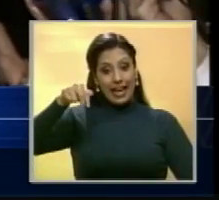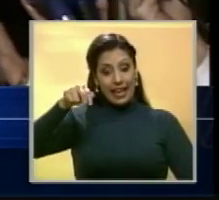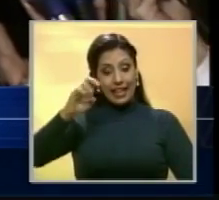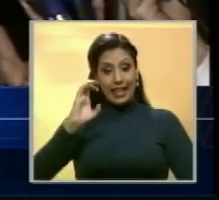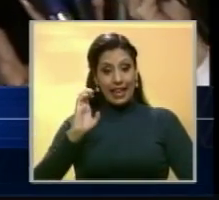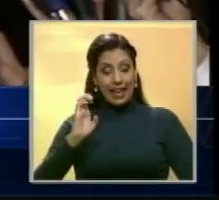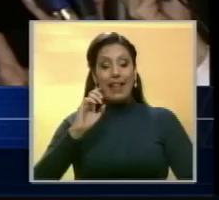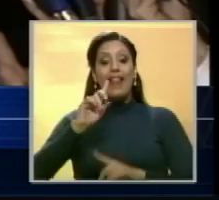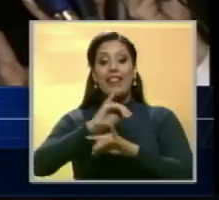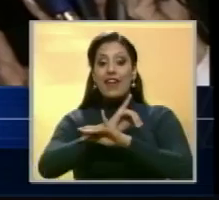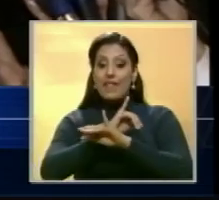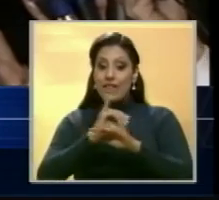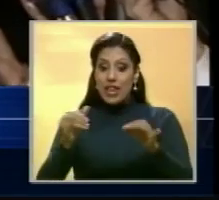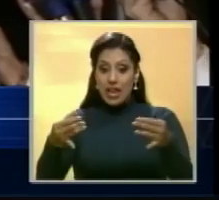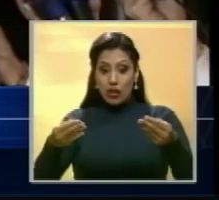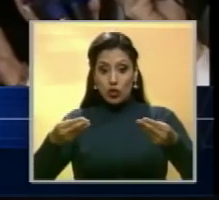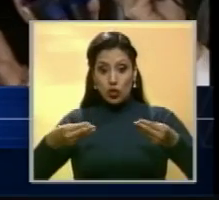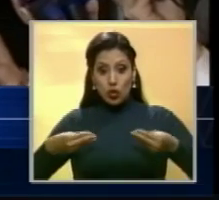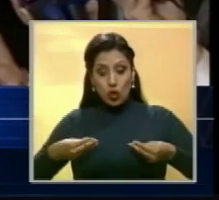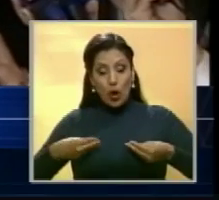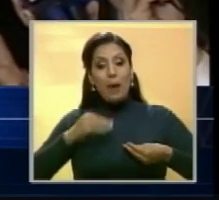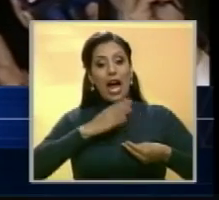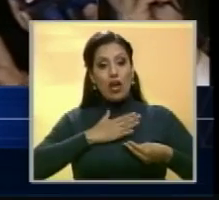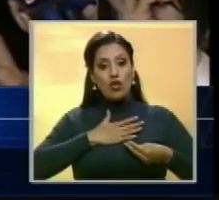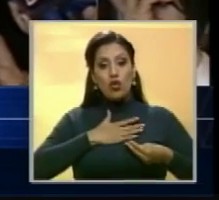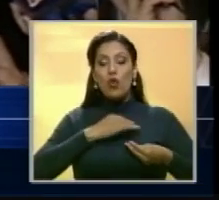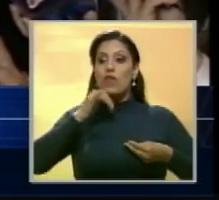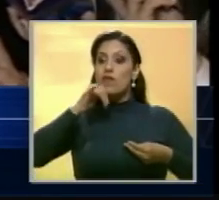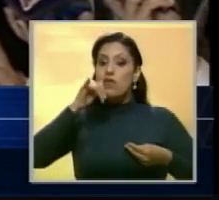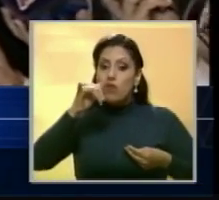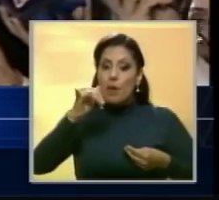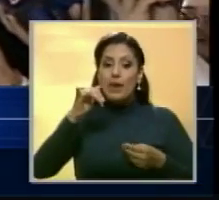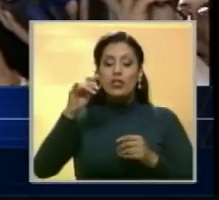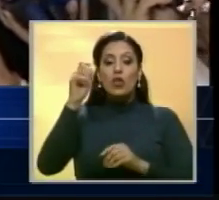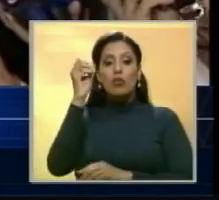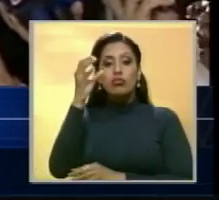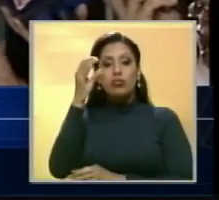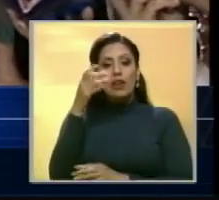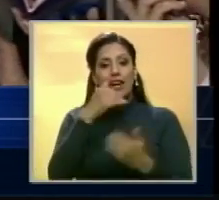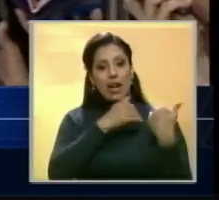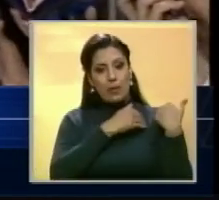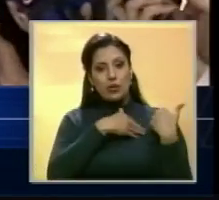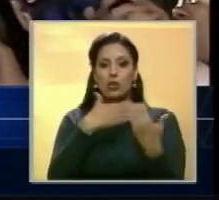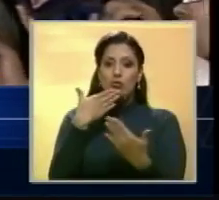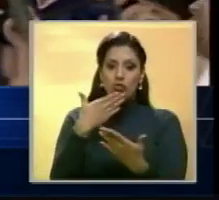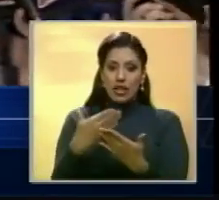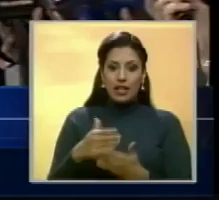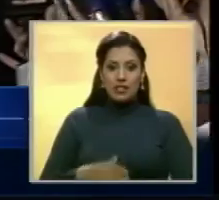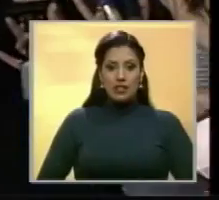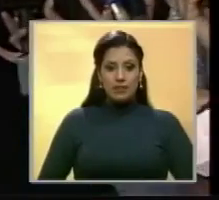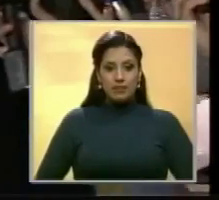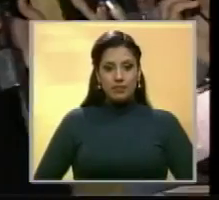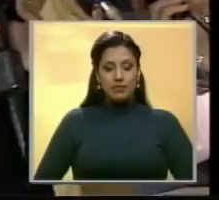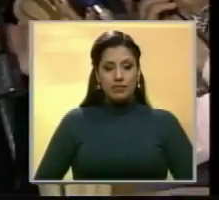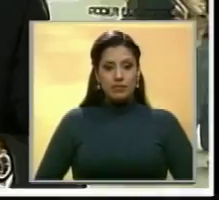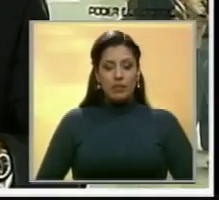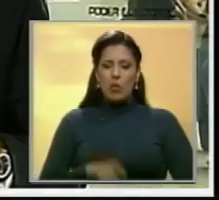Electoral, y una vez que sean evaluadas, entonces yo emitiré el pronunciamiento correspondiente. Muchas gracias.